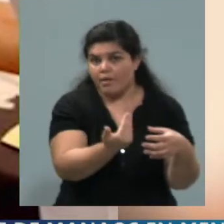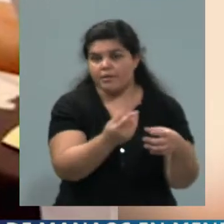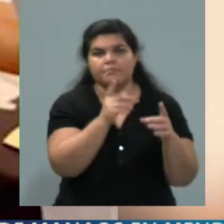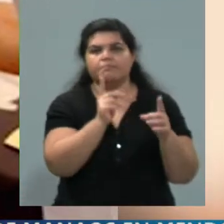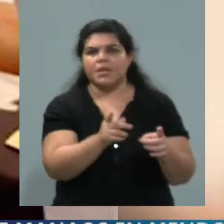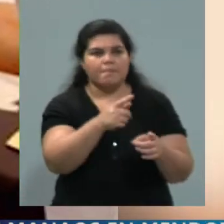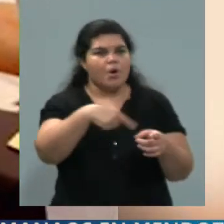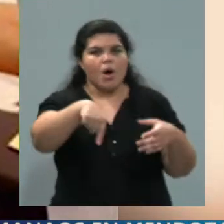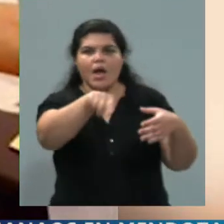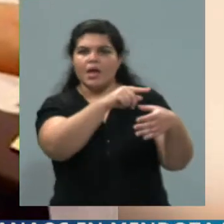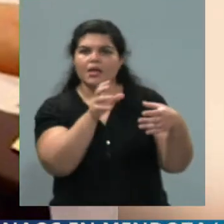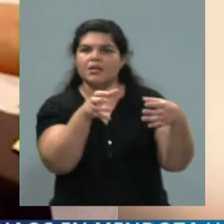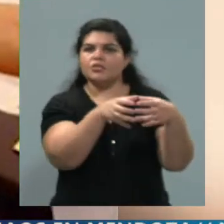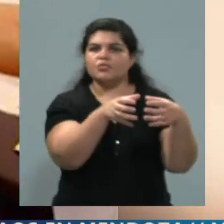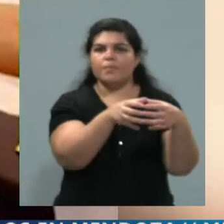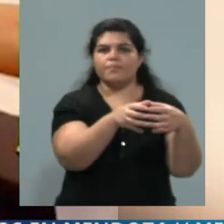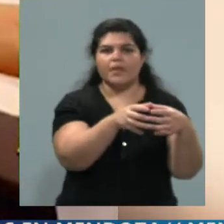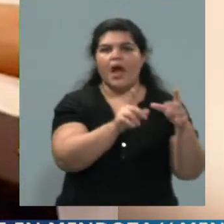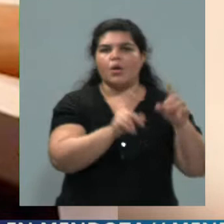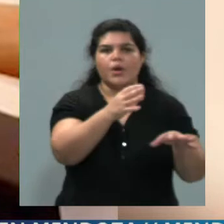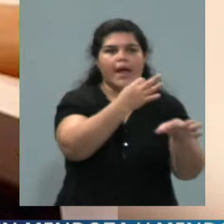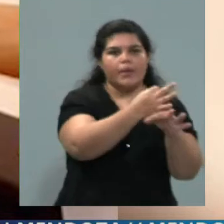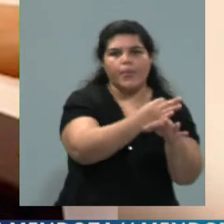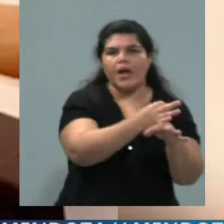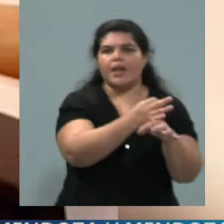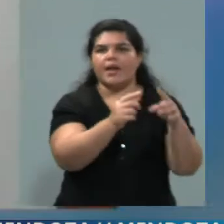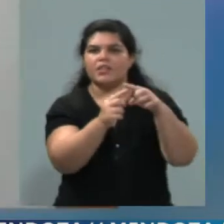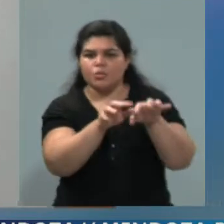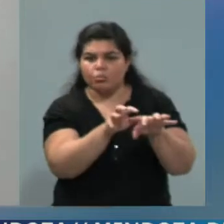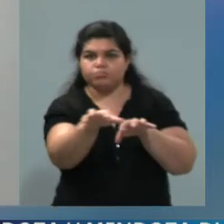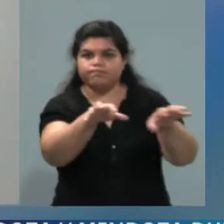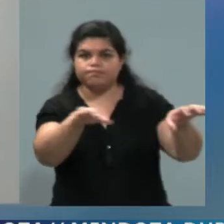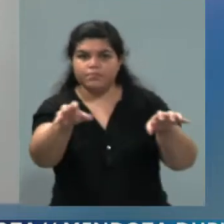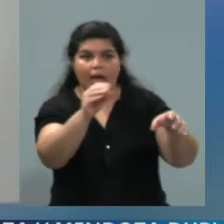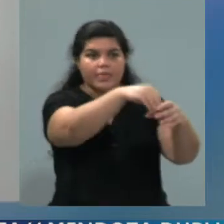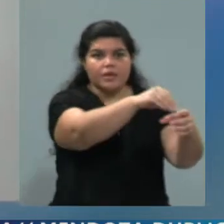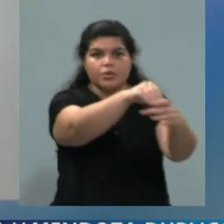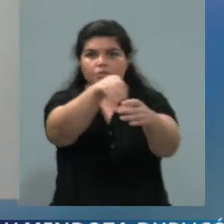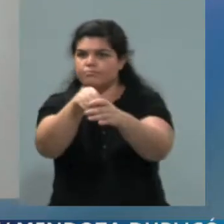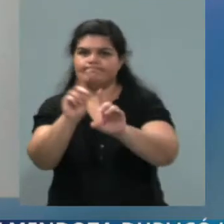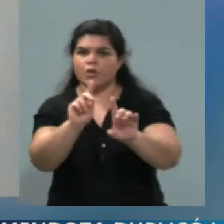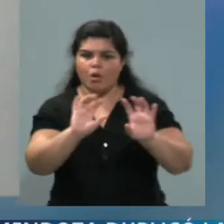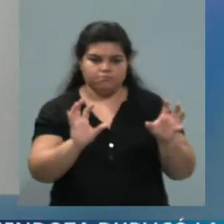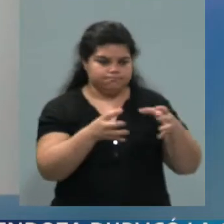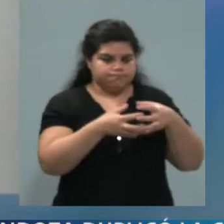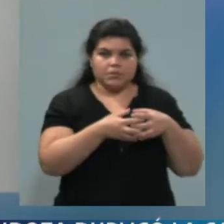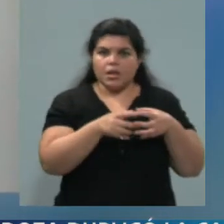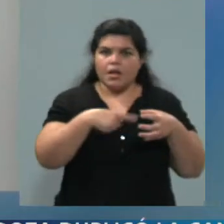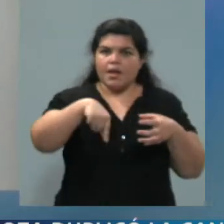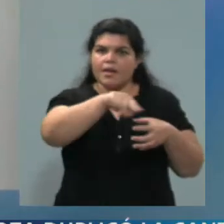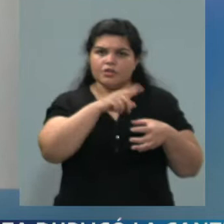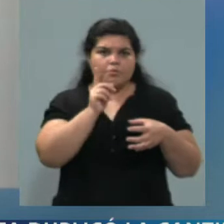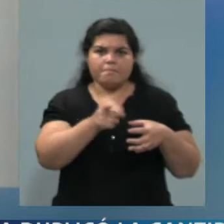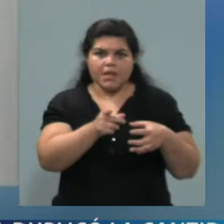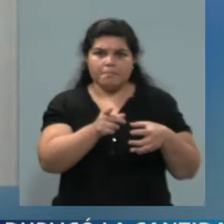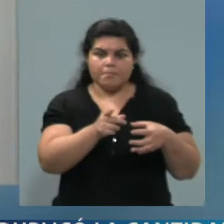están institucionalizados en la vacunación, a aquellas personas que forman parte de las instituciones, pero lo cierto